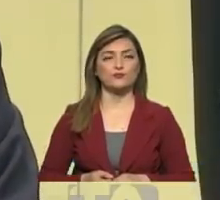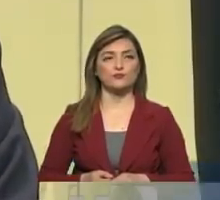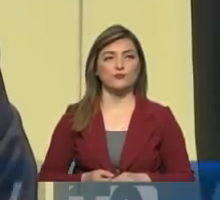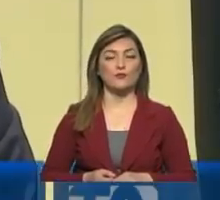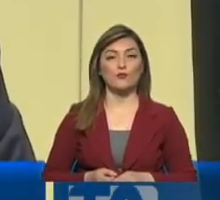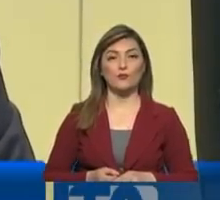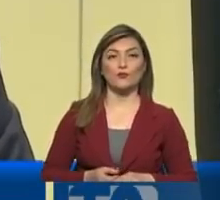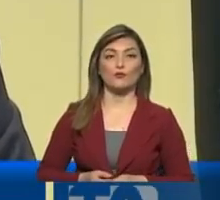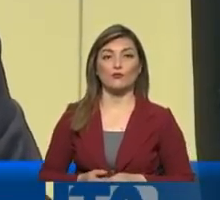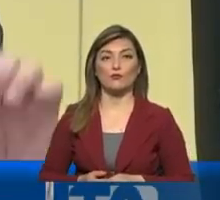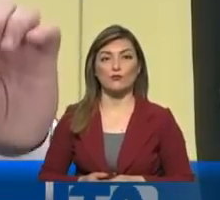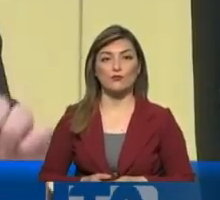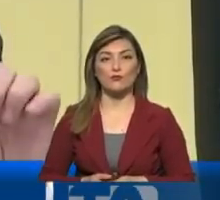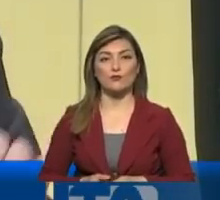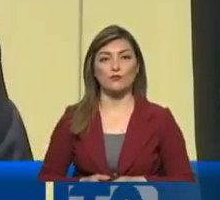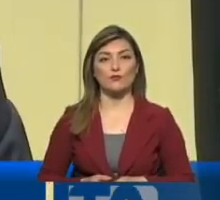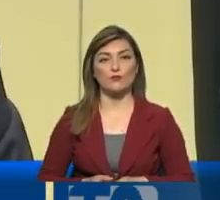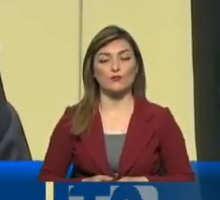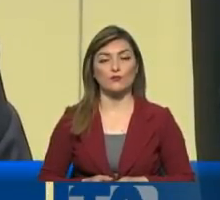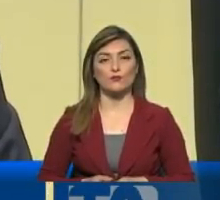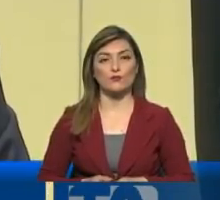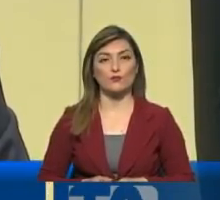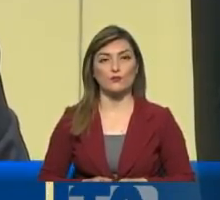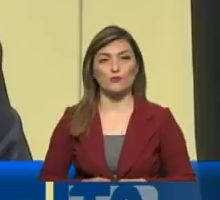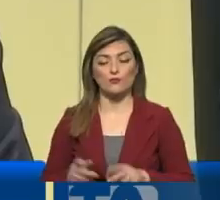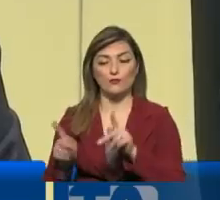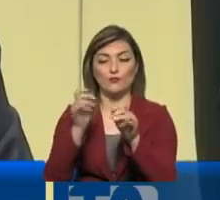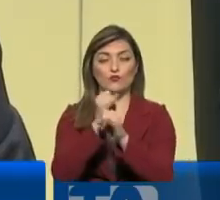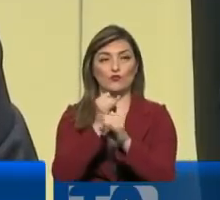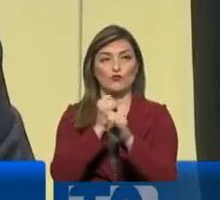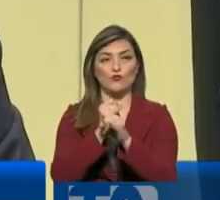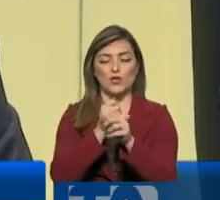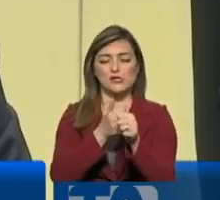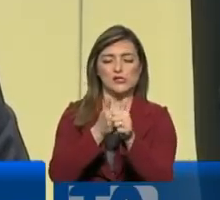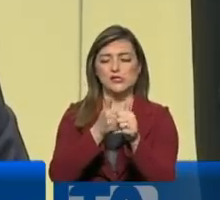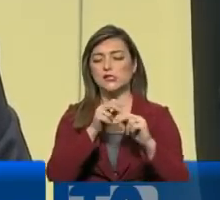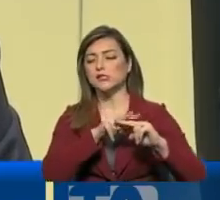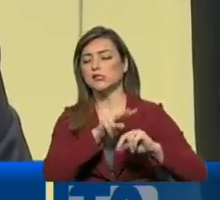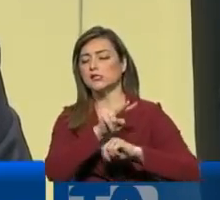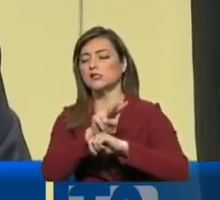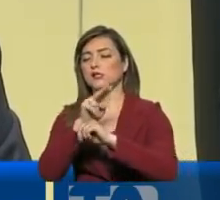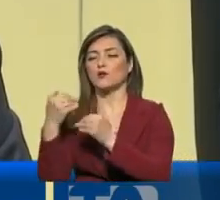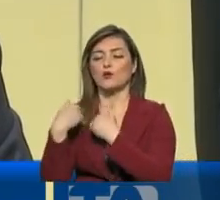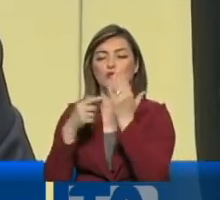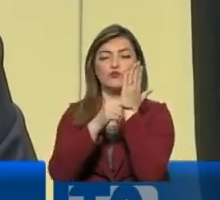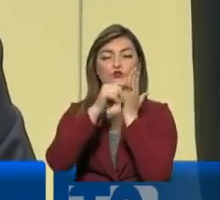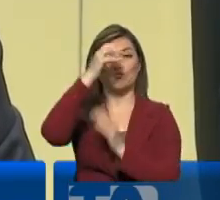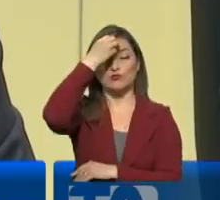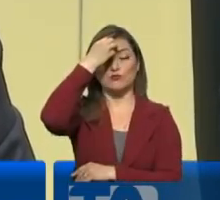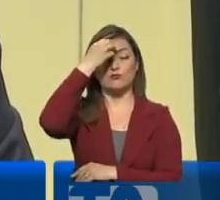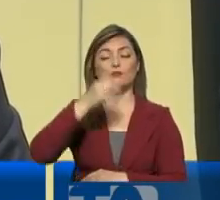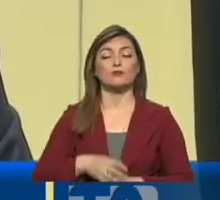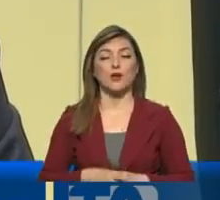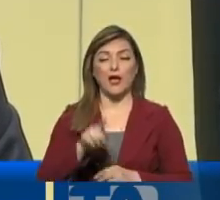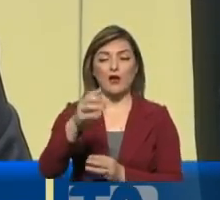y monitoreo de la implementación de cada uno de estos planes institucionales estará a cargo del Ministerio de Educación, el